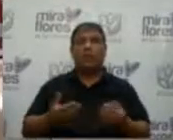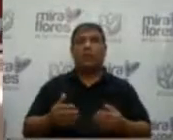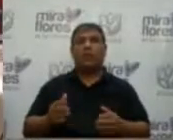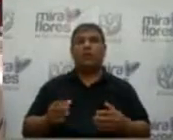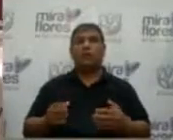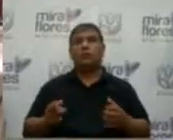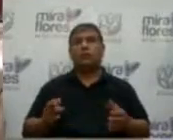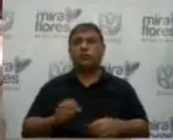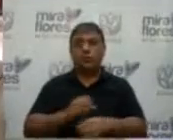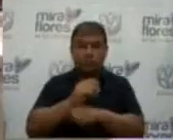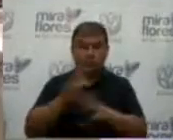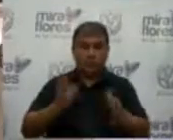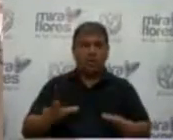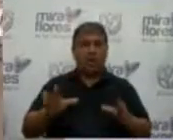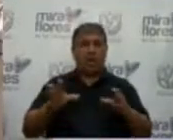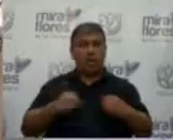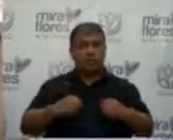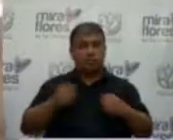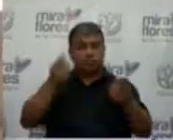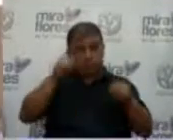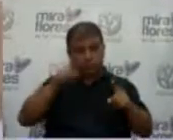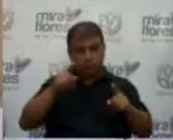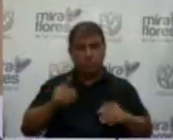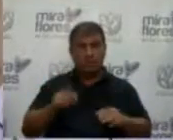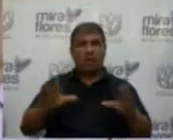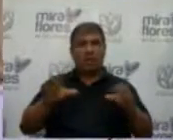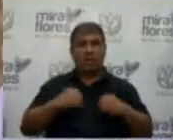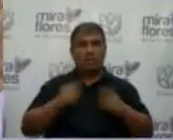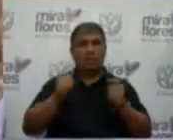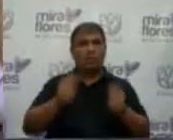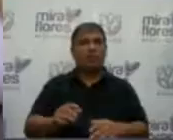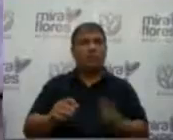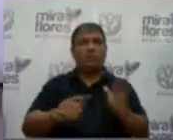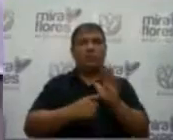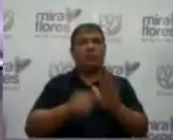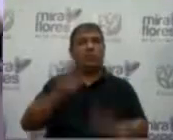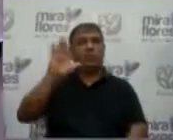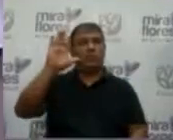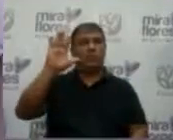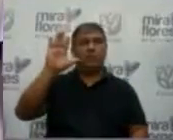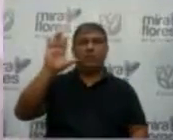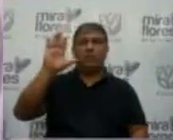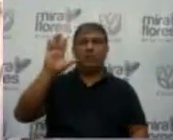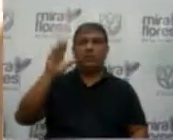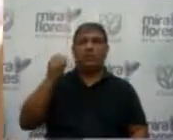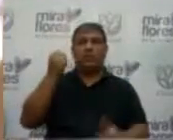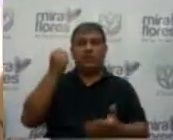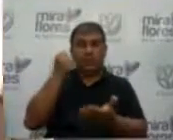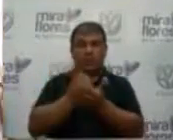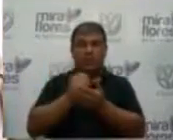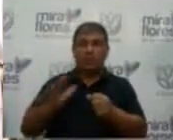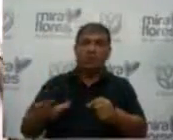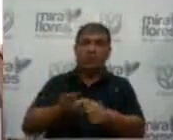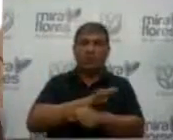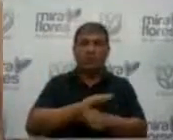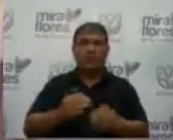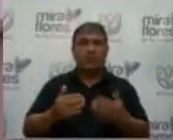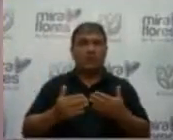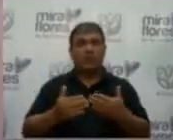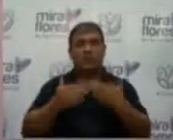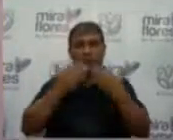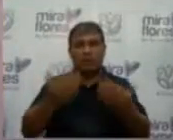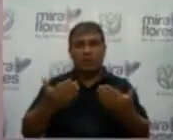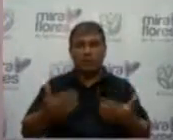que estén a favor de aprobar esta aceptación de la donación, si no han expresado la señal de conformidad, se aprueba por unanimidad. Muchísimas